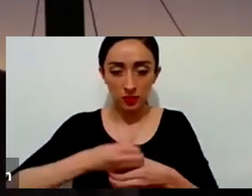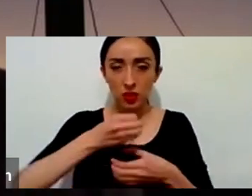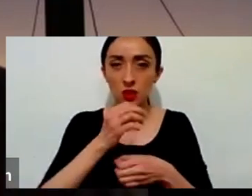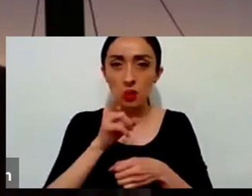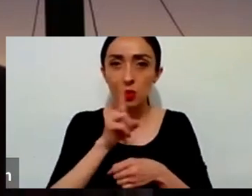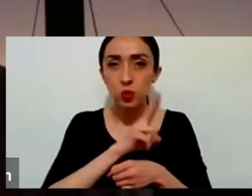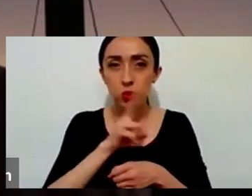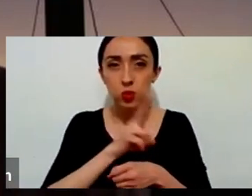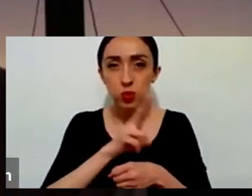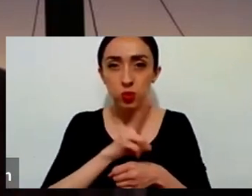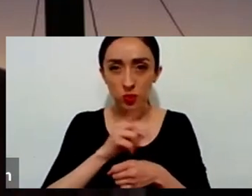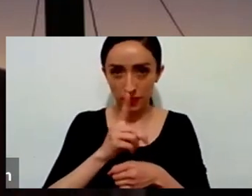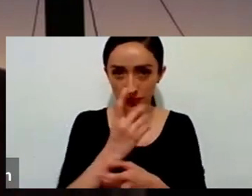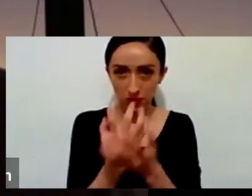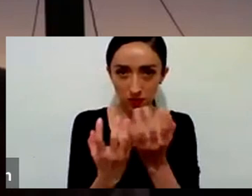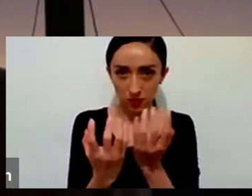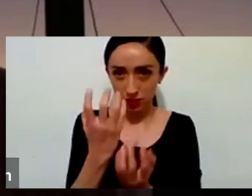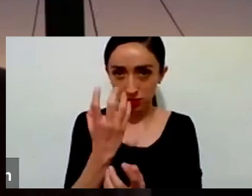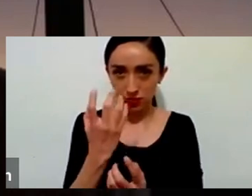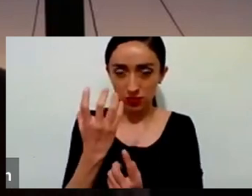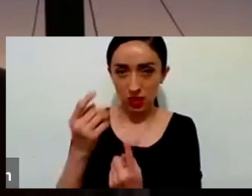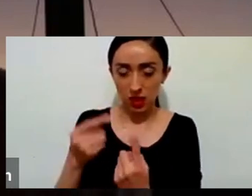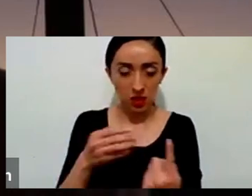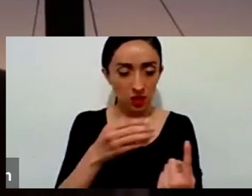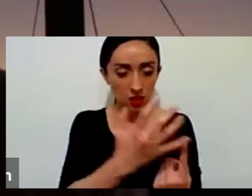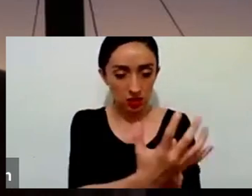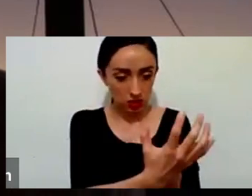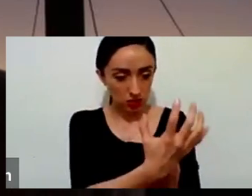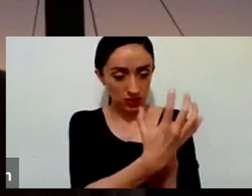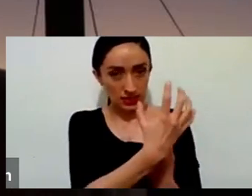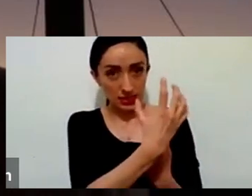mientras más se acerca a esa llama,